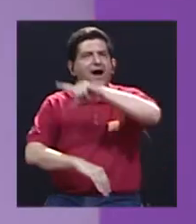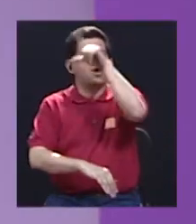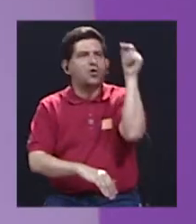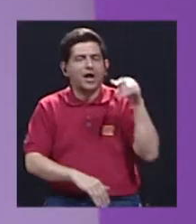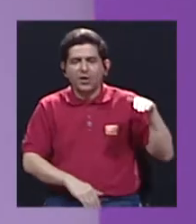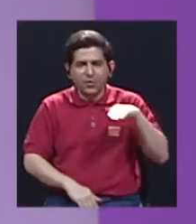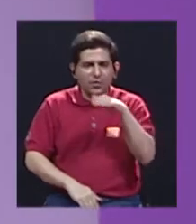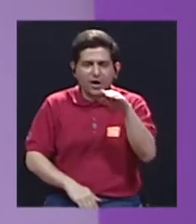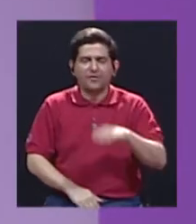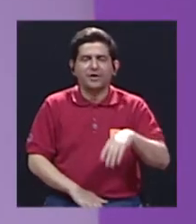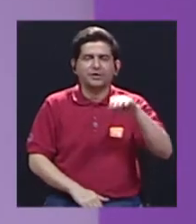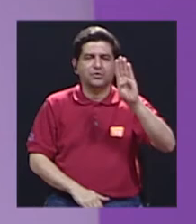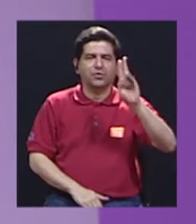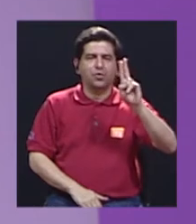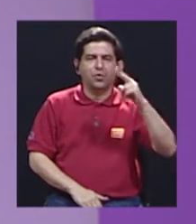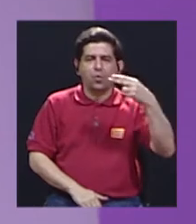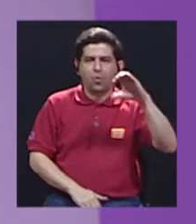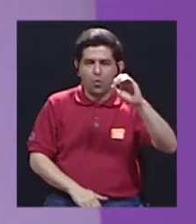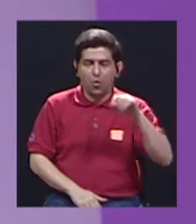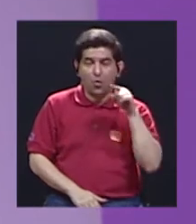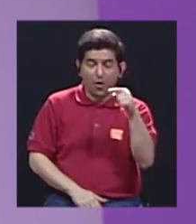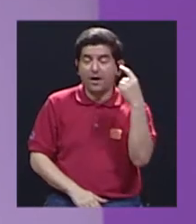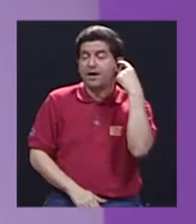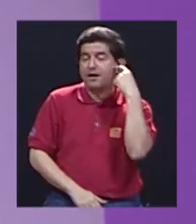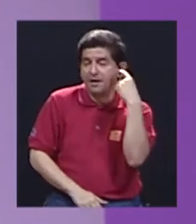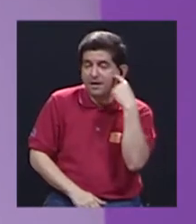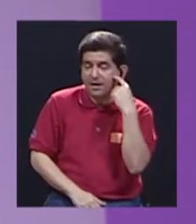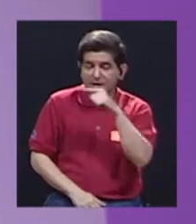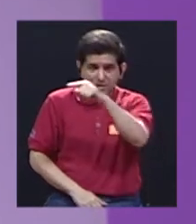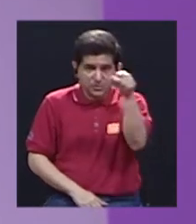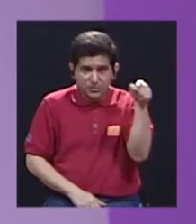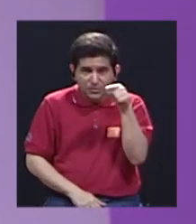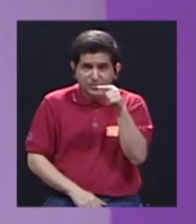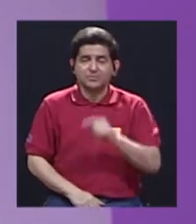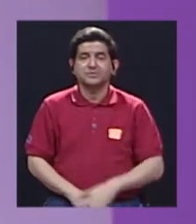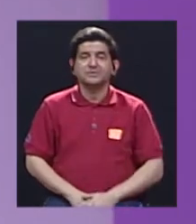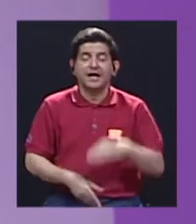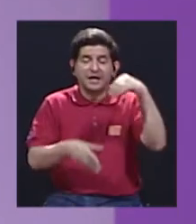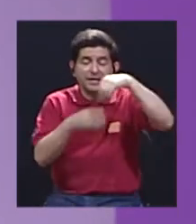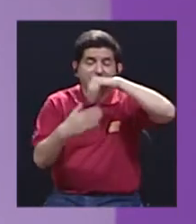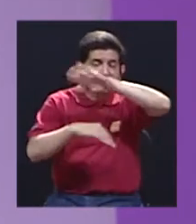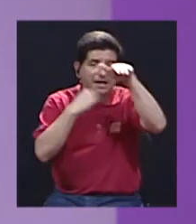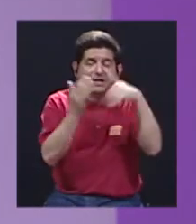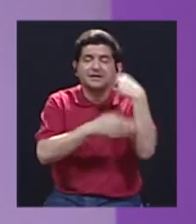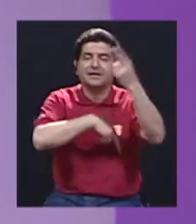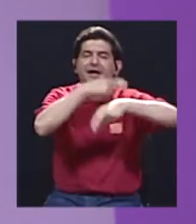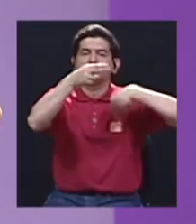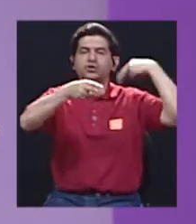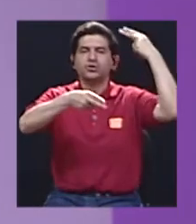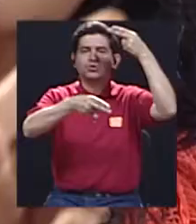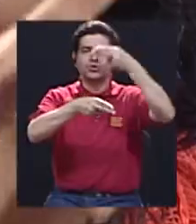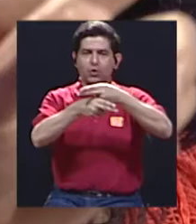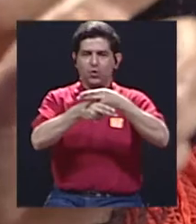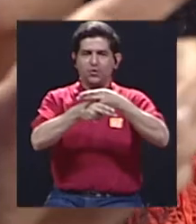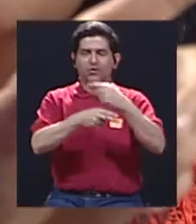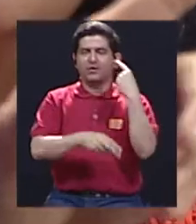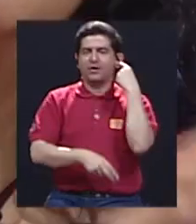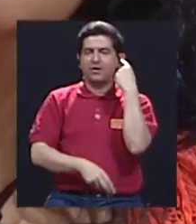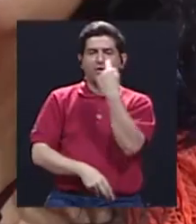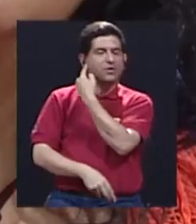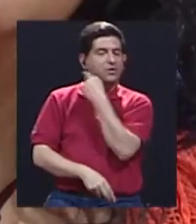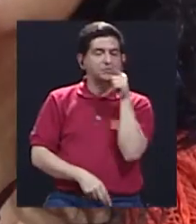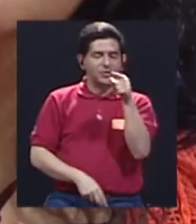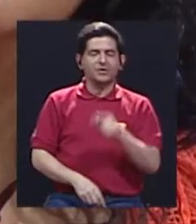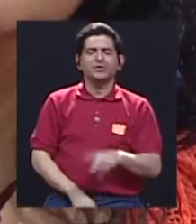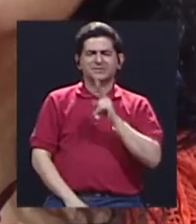el ratón y el búho esos oídos de ustedes entra todo el universo así que los oídos de